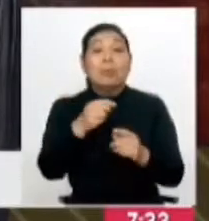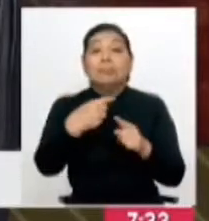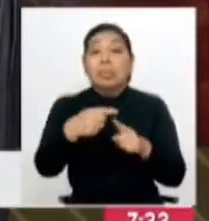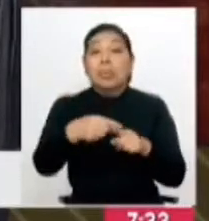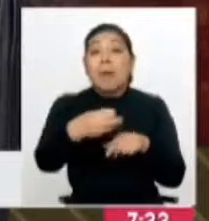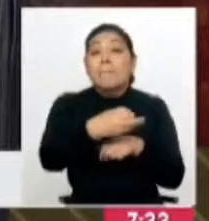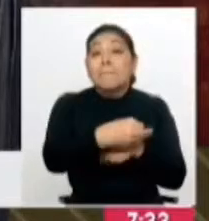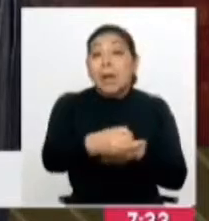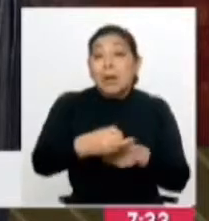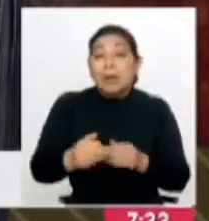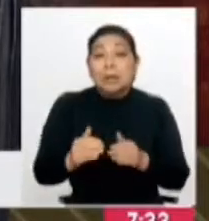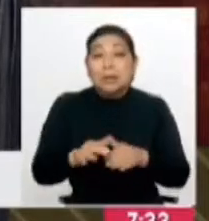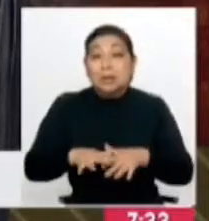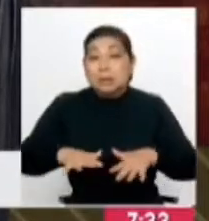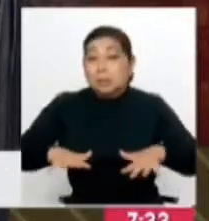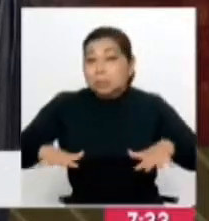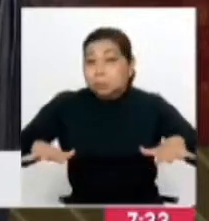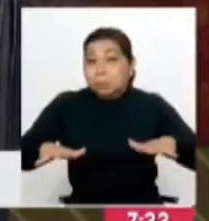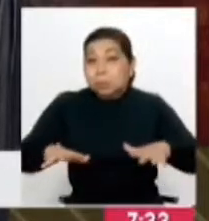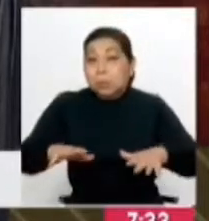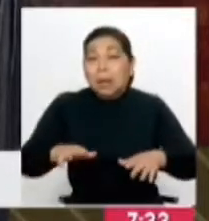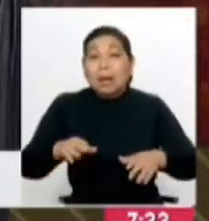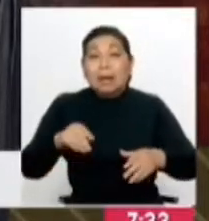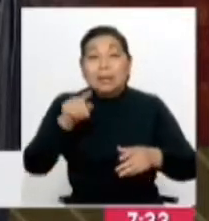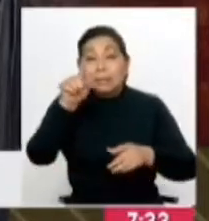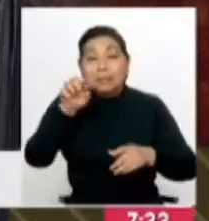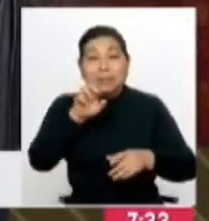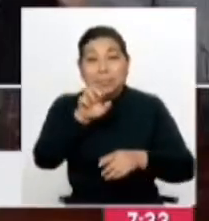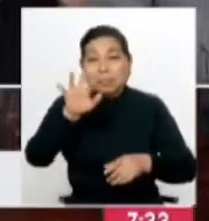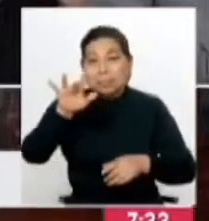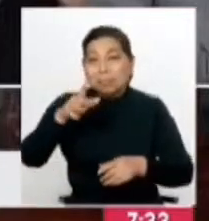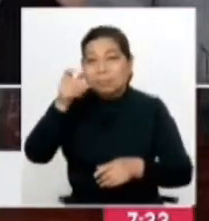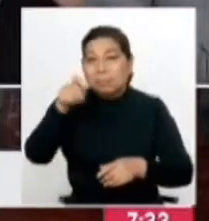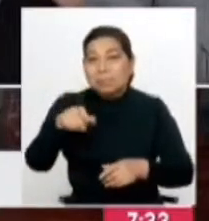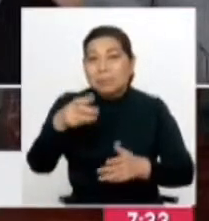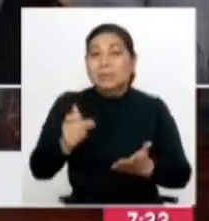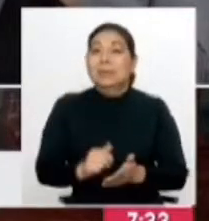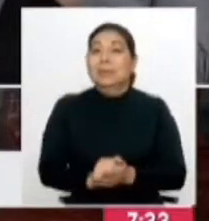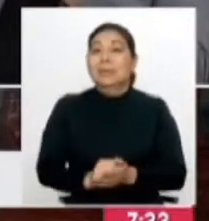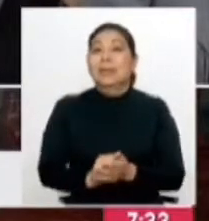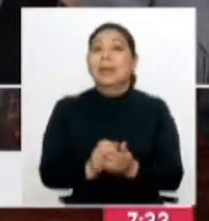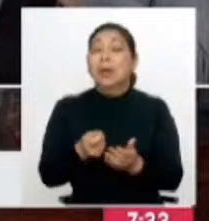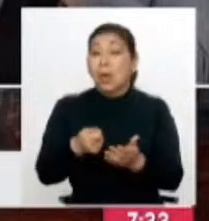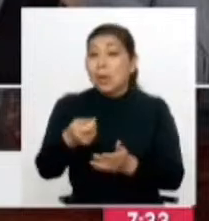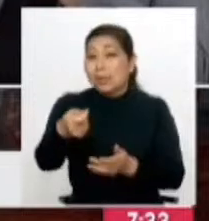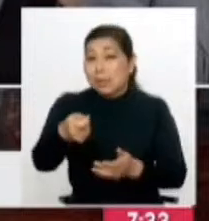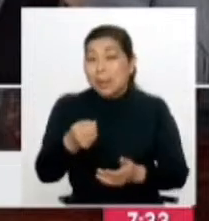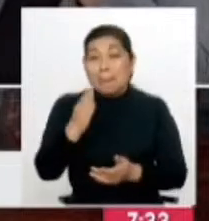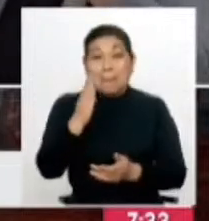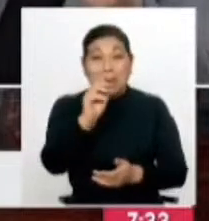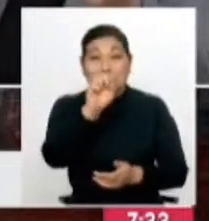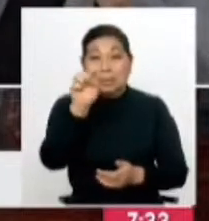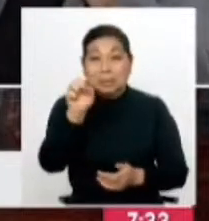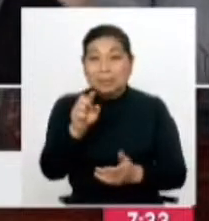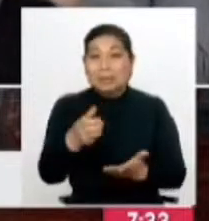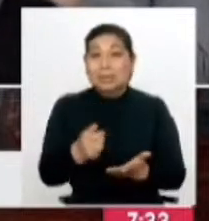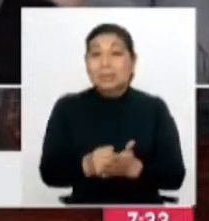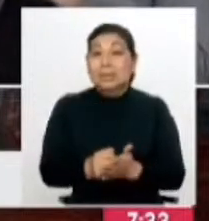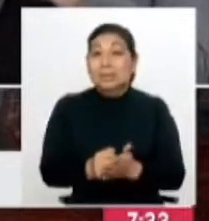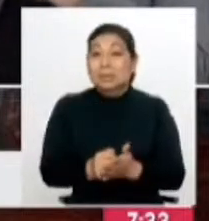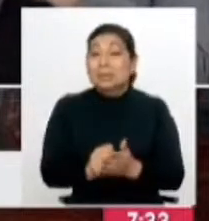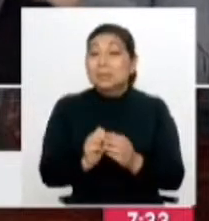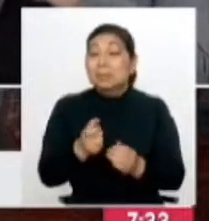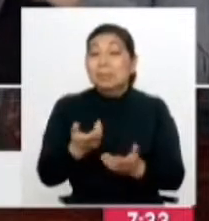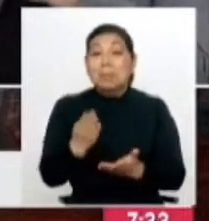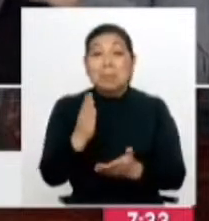corresponsables. Hemos ampliado la red de cajeros automáticos, porque mucha gente que cobra a través de cuenta DNI lo hace a través de